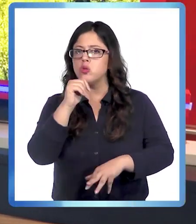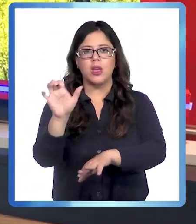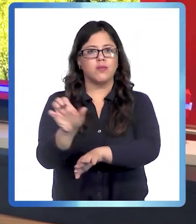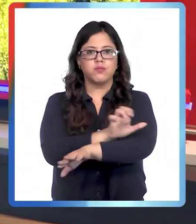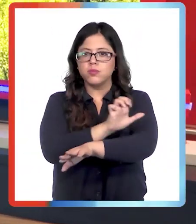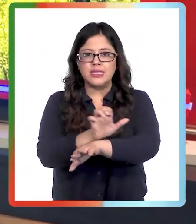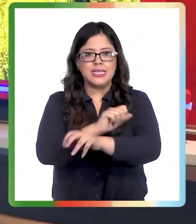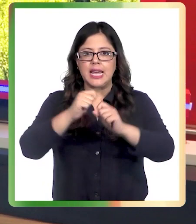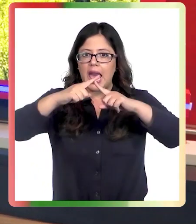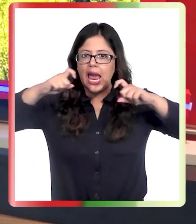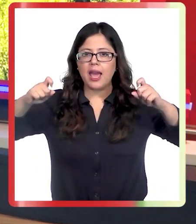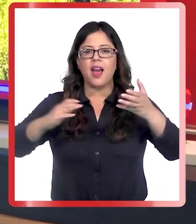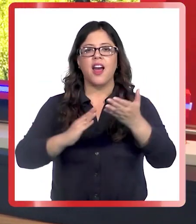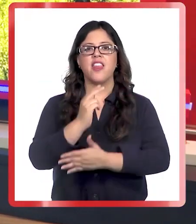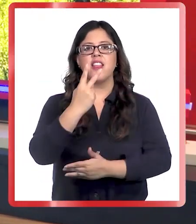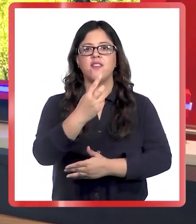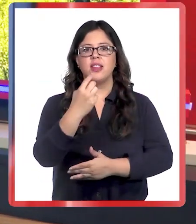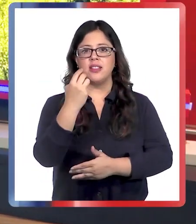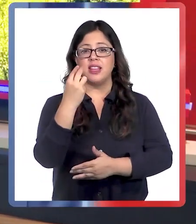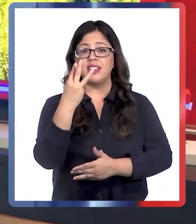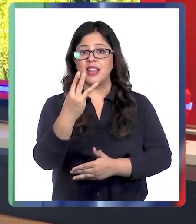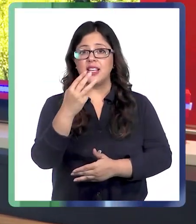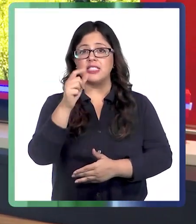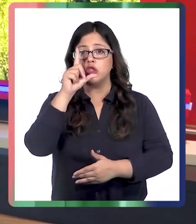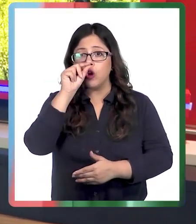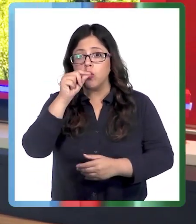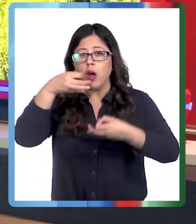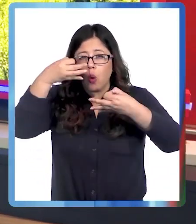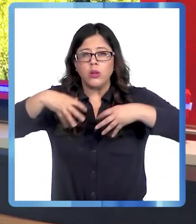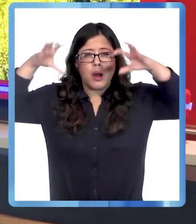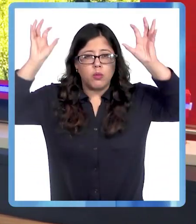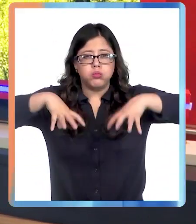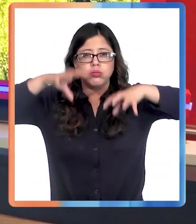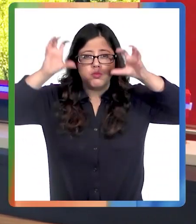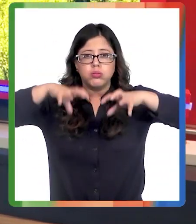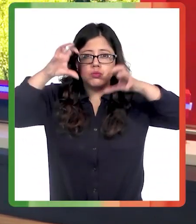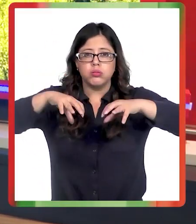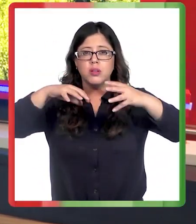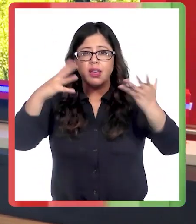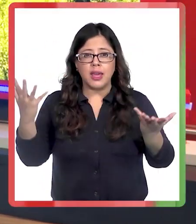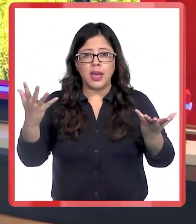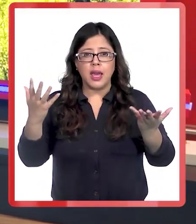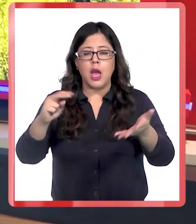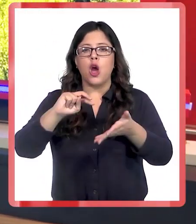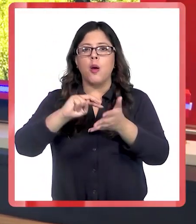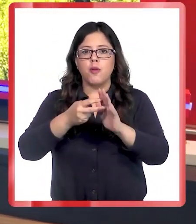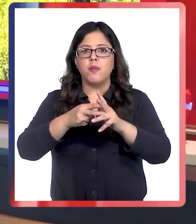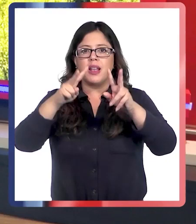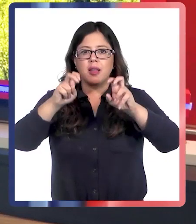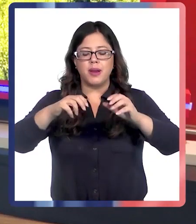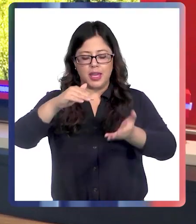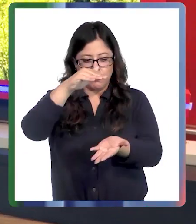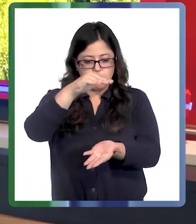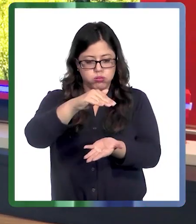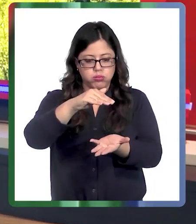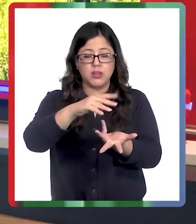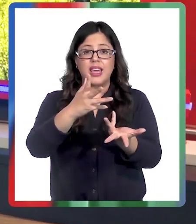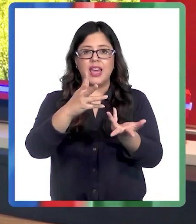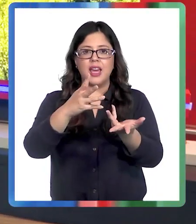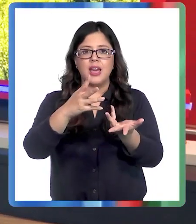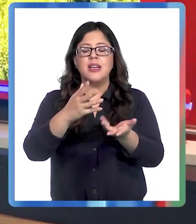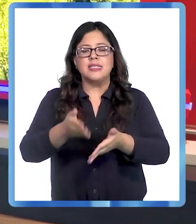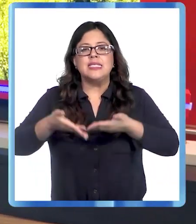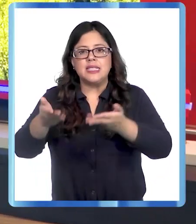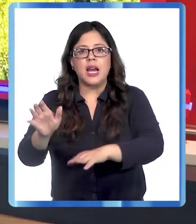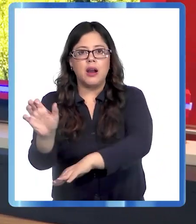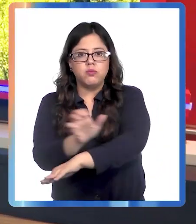sin energía eléctrica desde el 23 de octubre, cuando un fuerte temporal provocó un desperfecto en la turbina de la planta que abastece